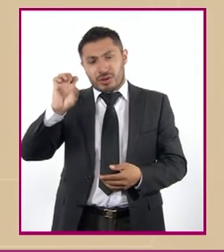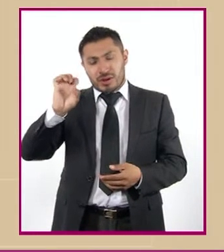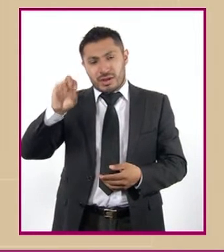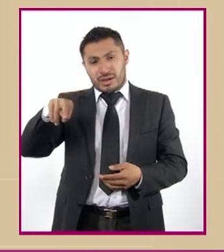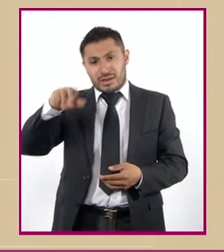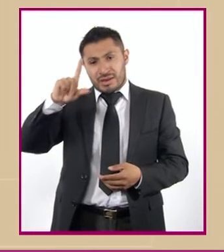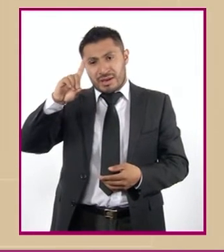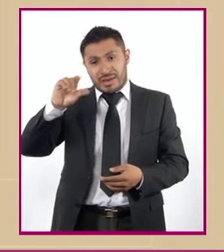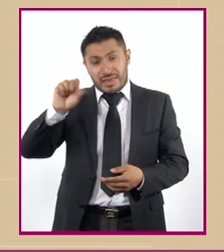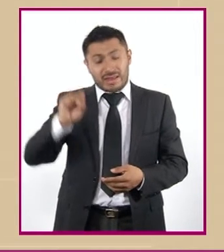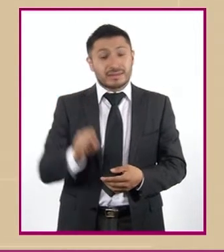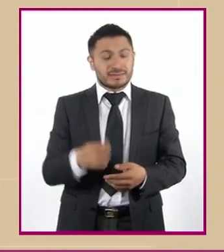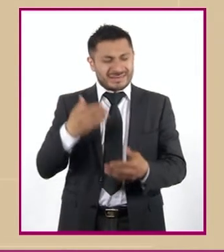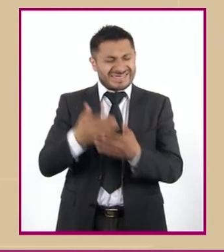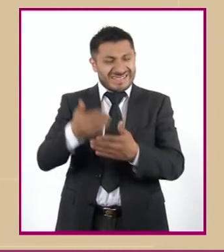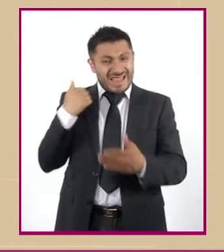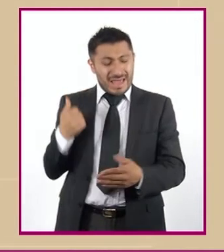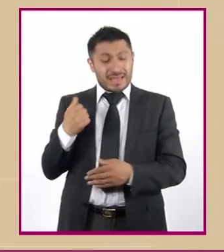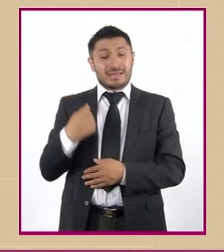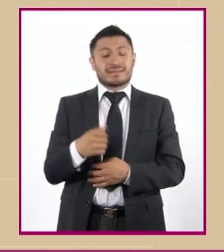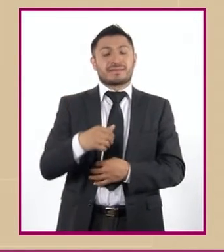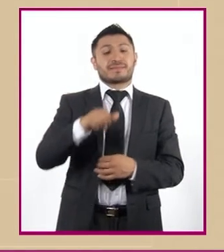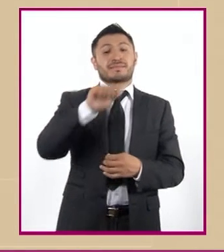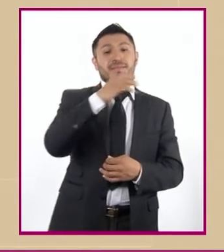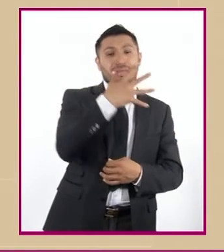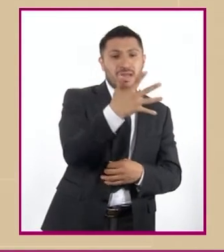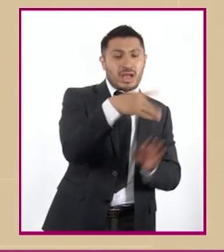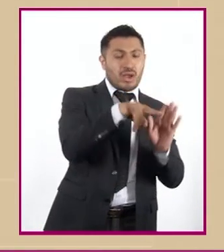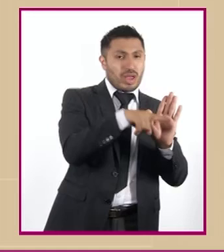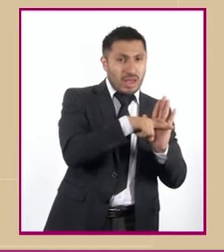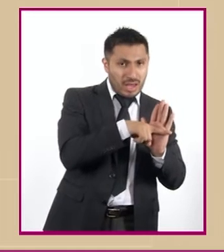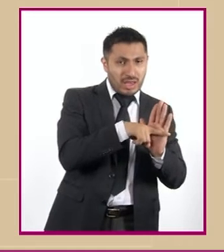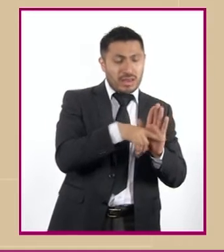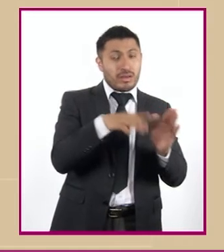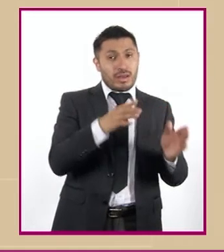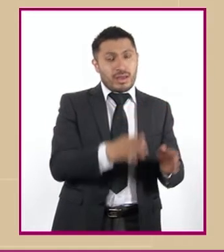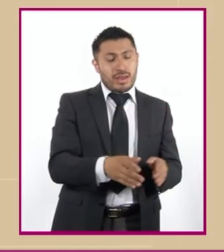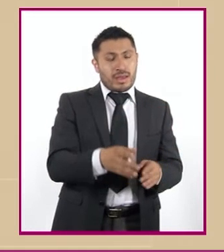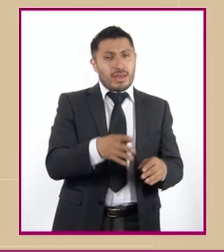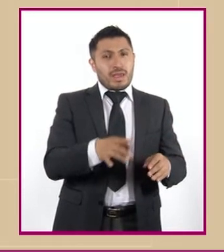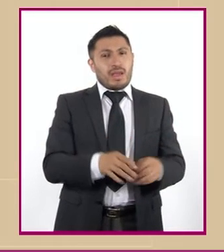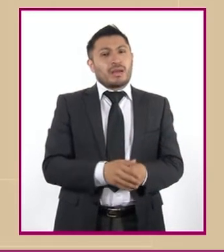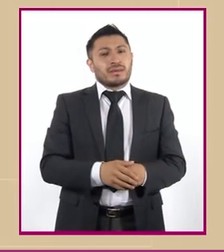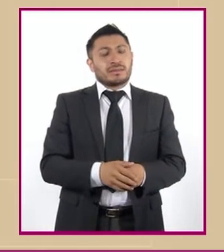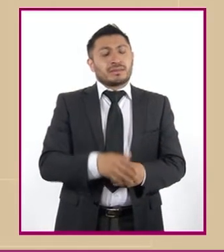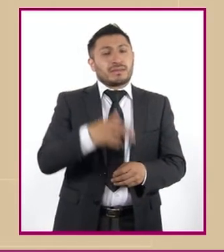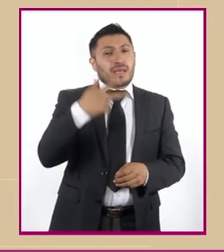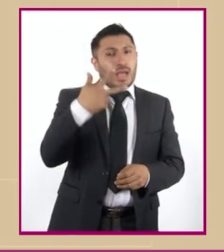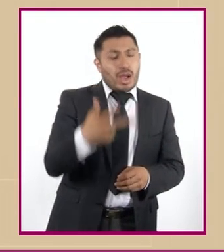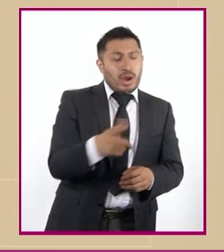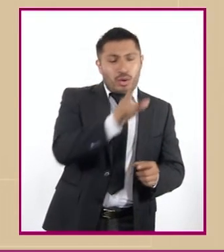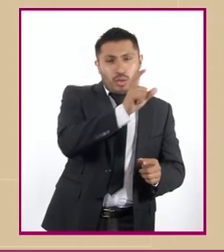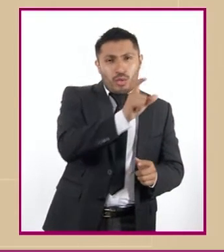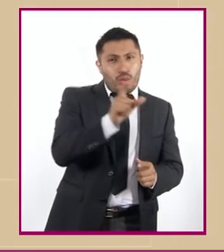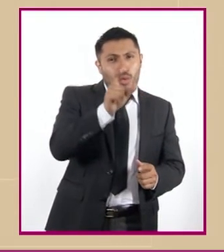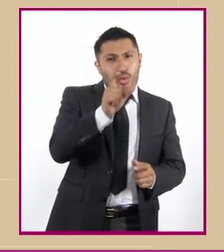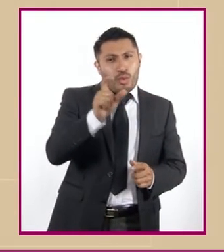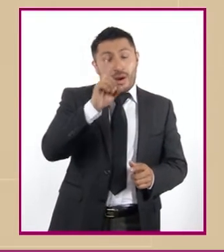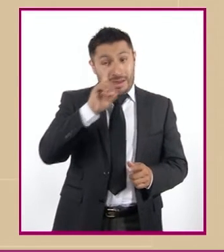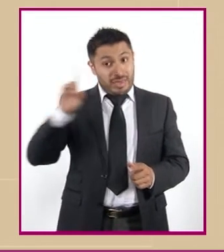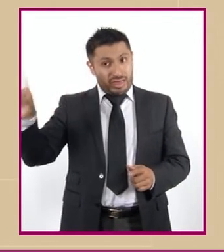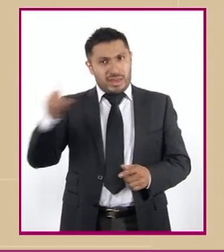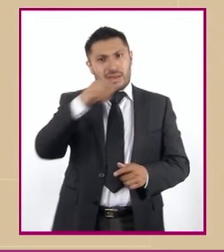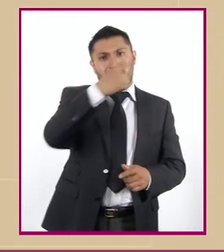Como antes el valor de la abscisa era 5 negativo y se pide que se traslade 8 lugares a la derecha,